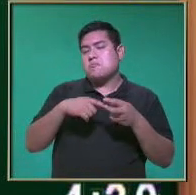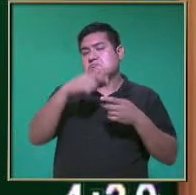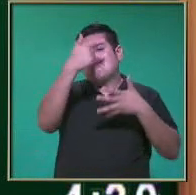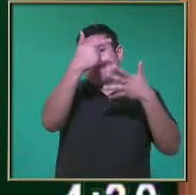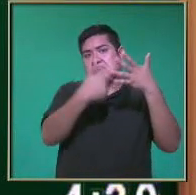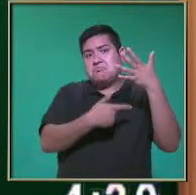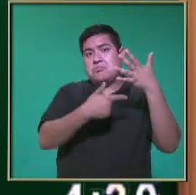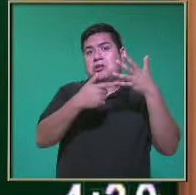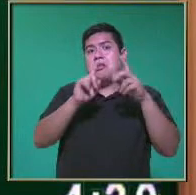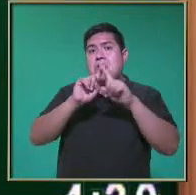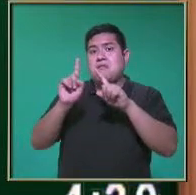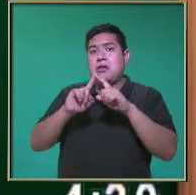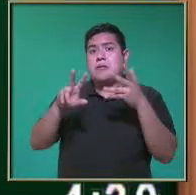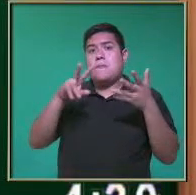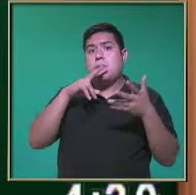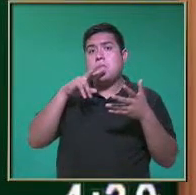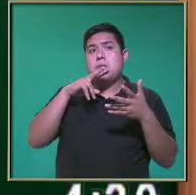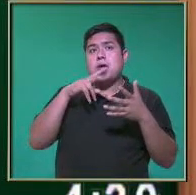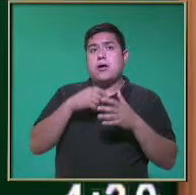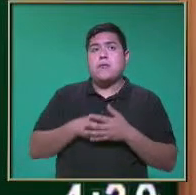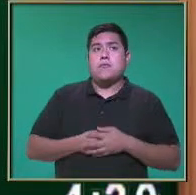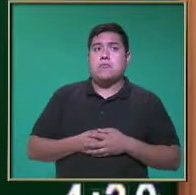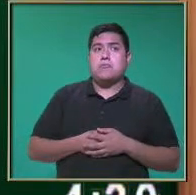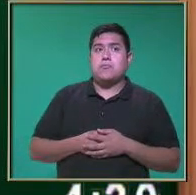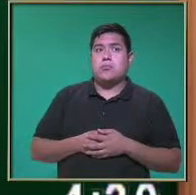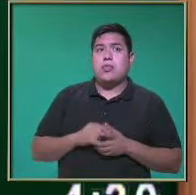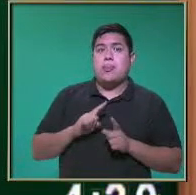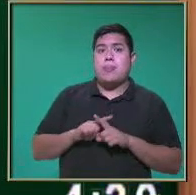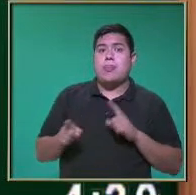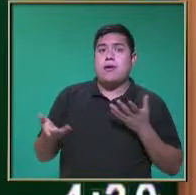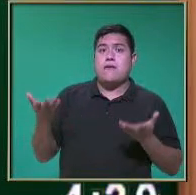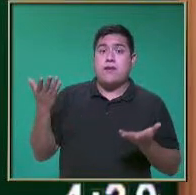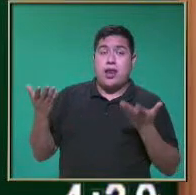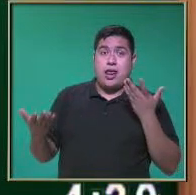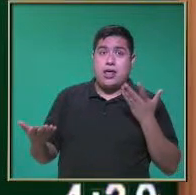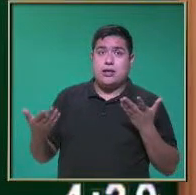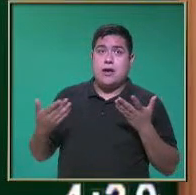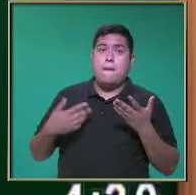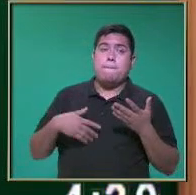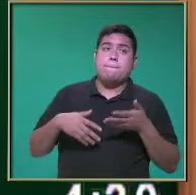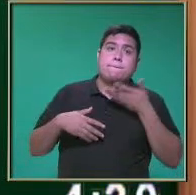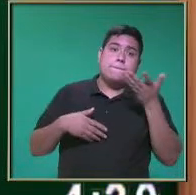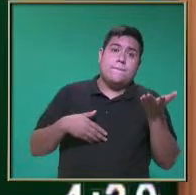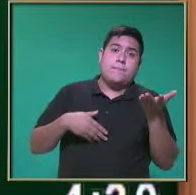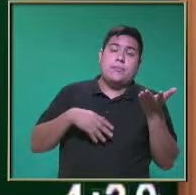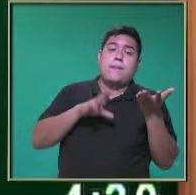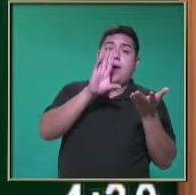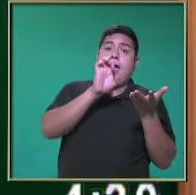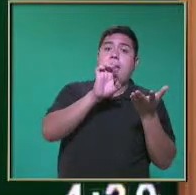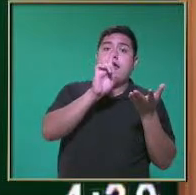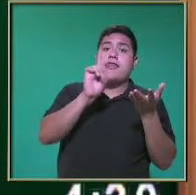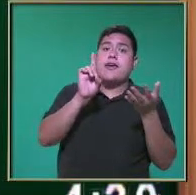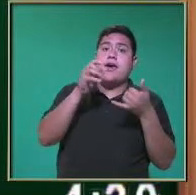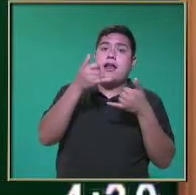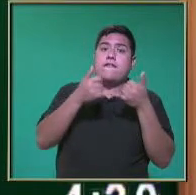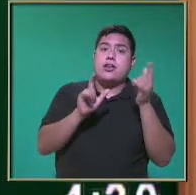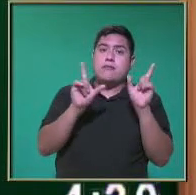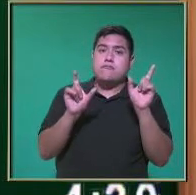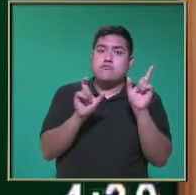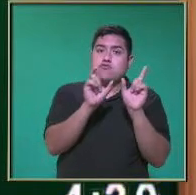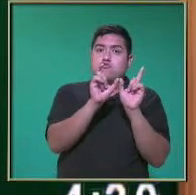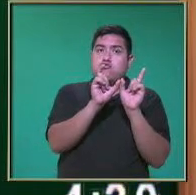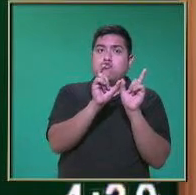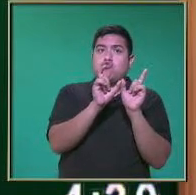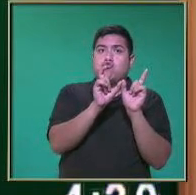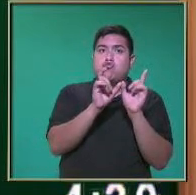starting, estaba comenzando. Esta es la principal diferencia. Pasado simple, terminación ed, para los verbos regulares, lo usamos